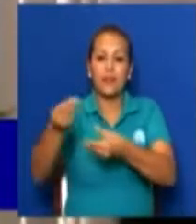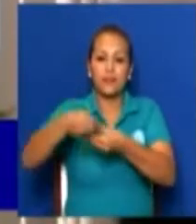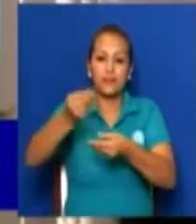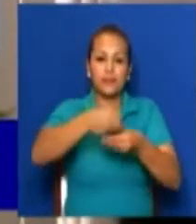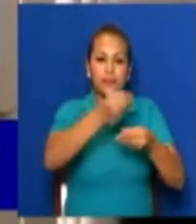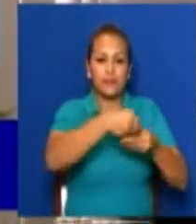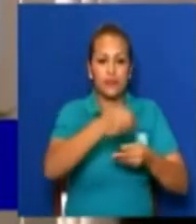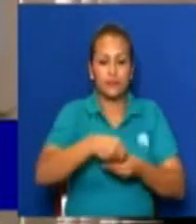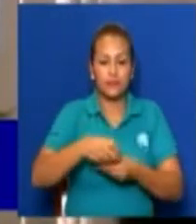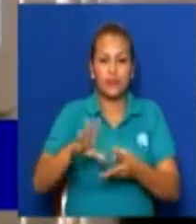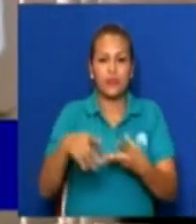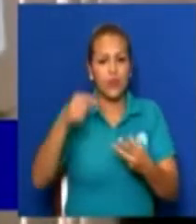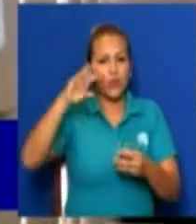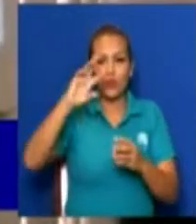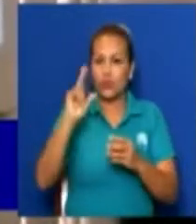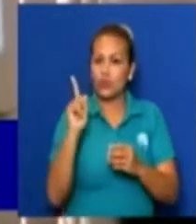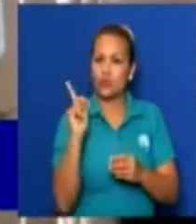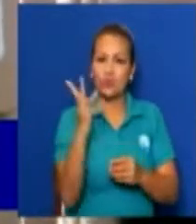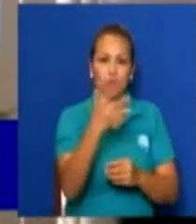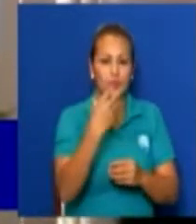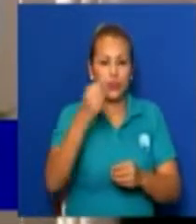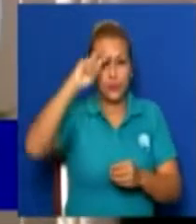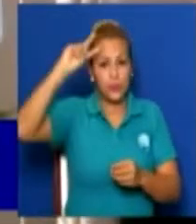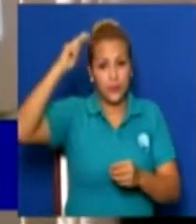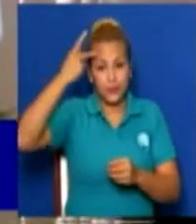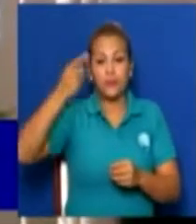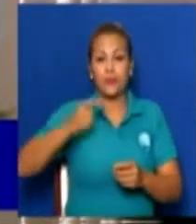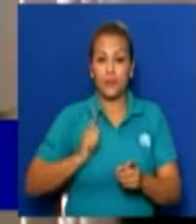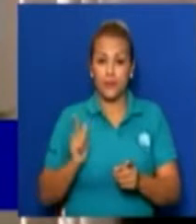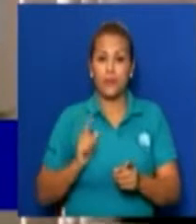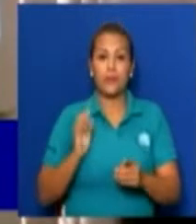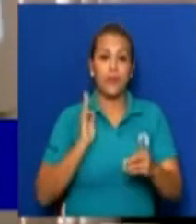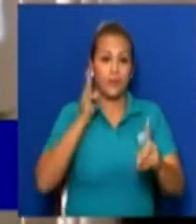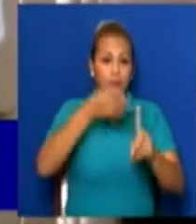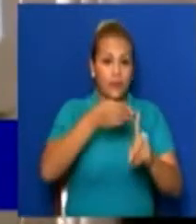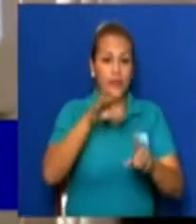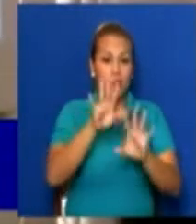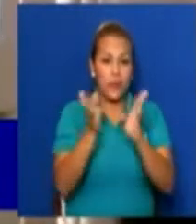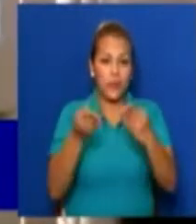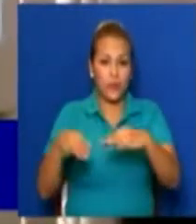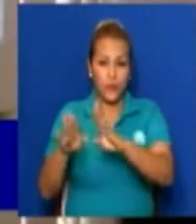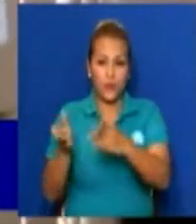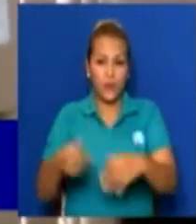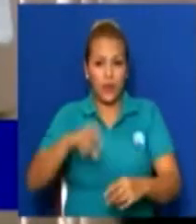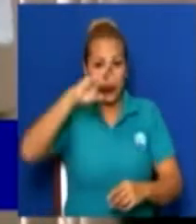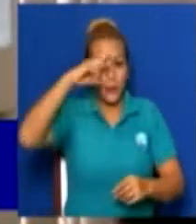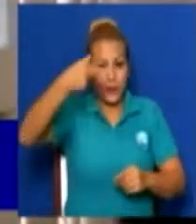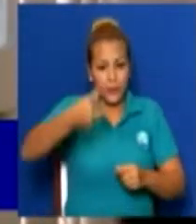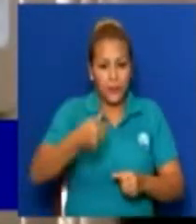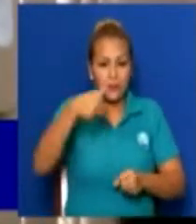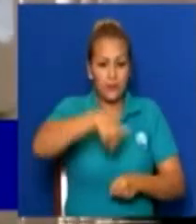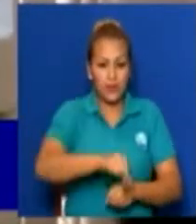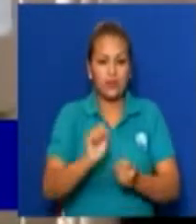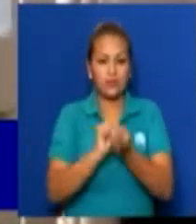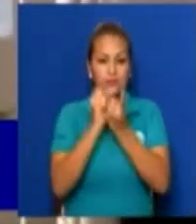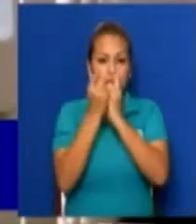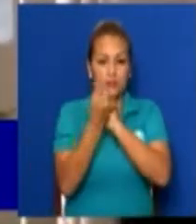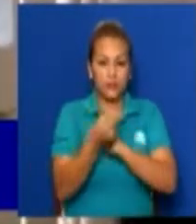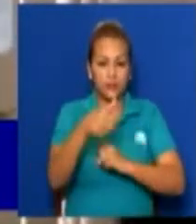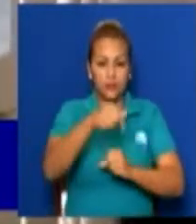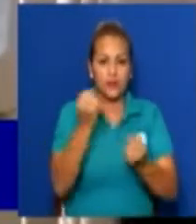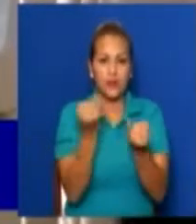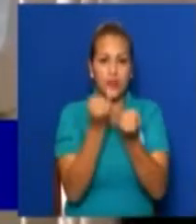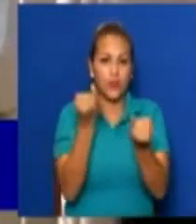políticas tienen ese enfoque de la mujer como sujeta transformadora. Y de